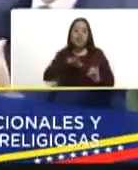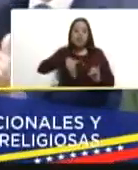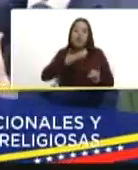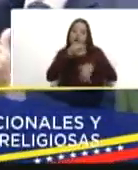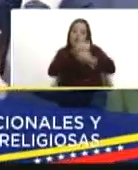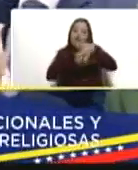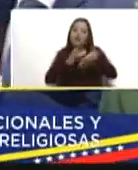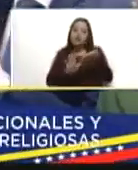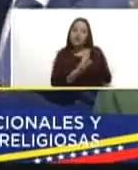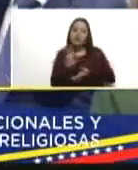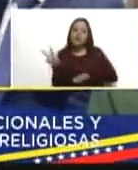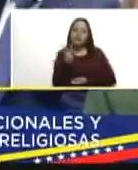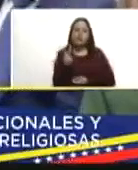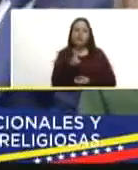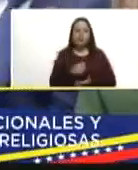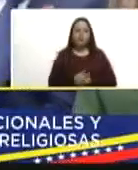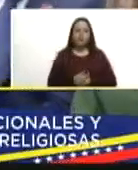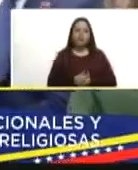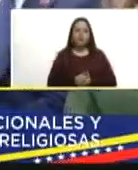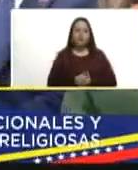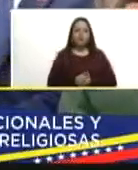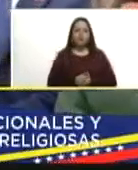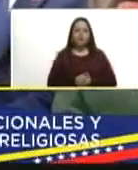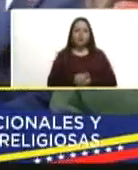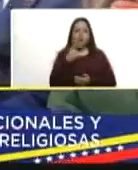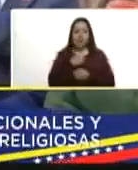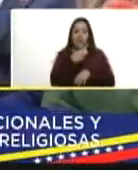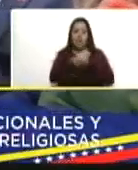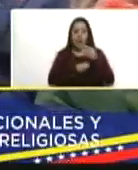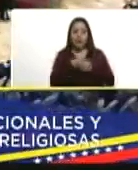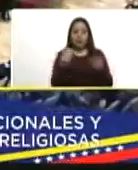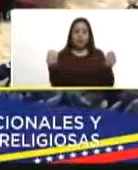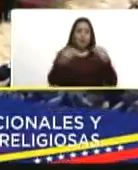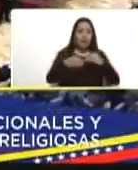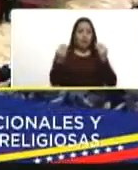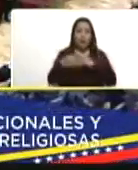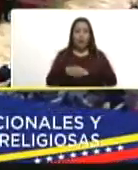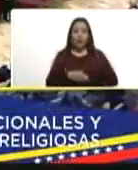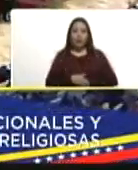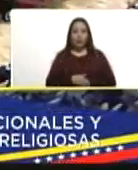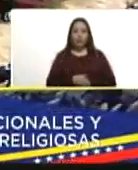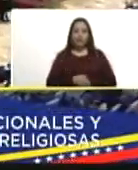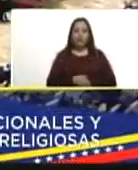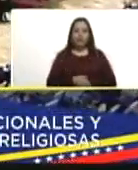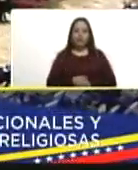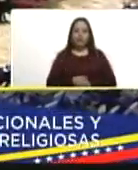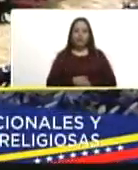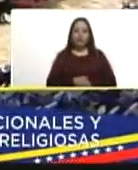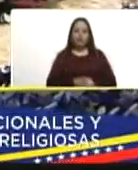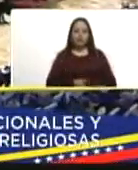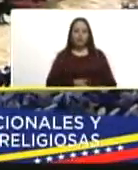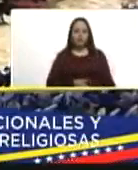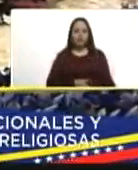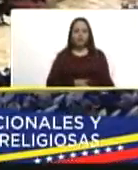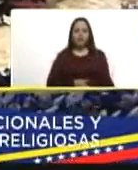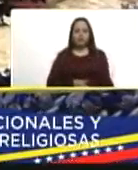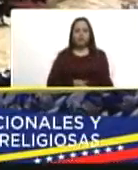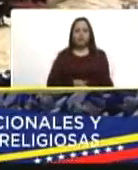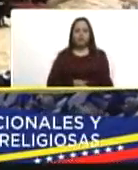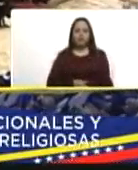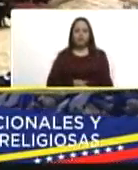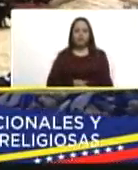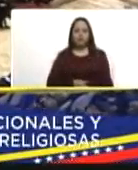hablar de Venezuela como tiene que ser cada vez más maravilla en la